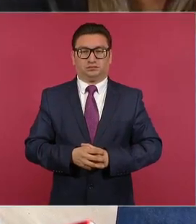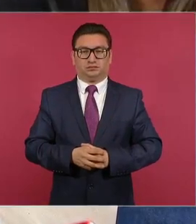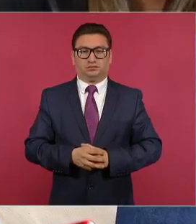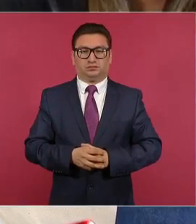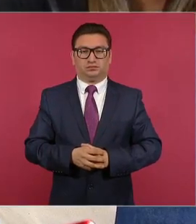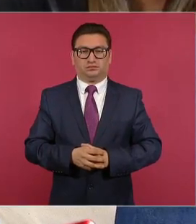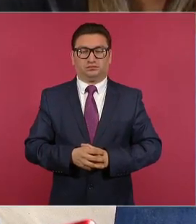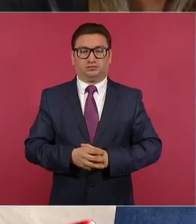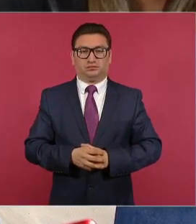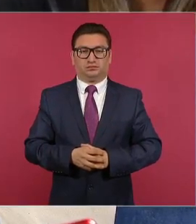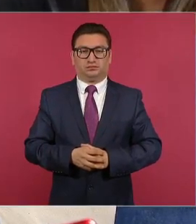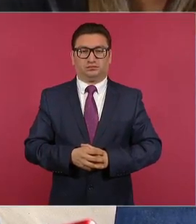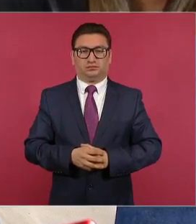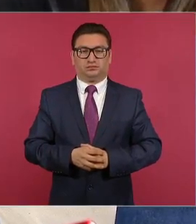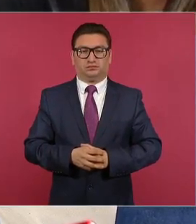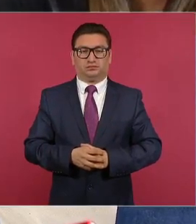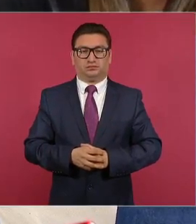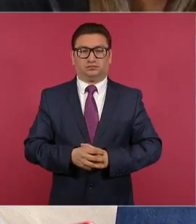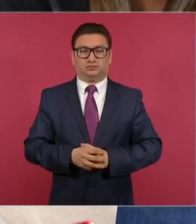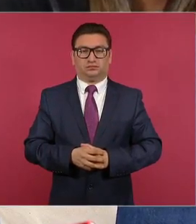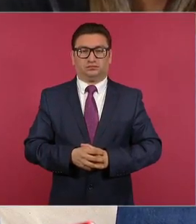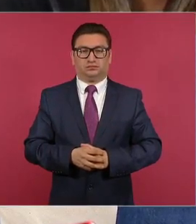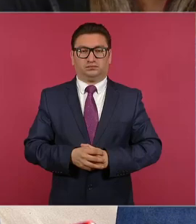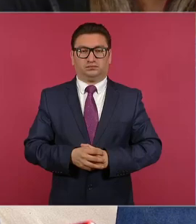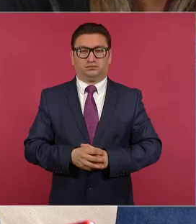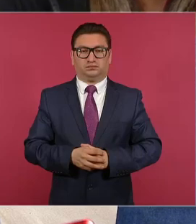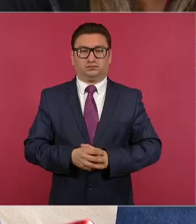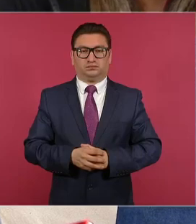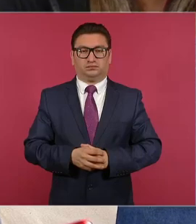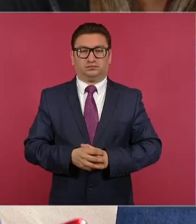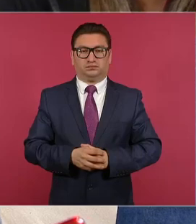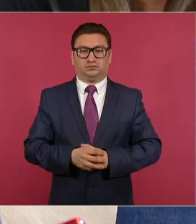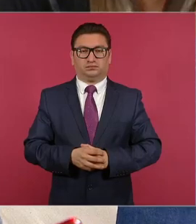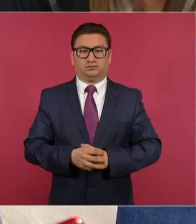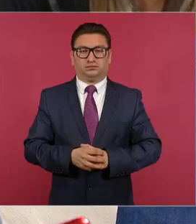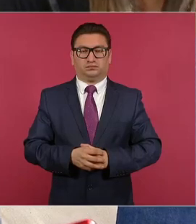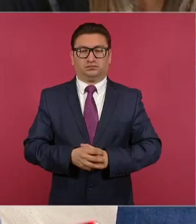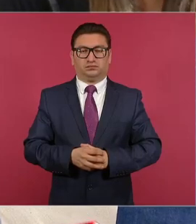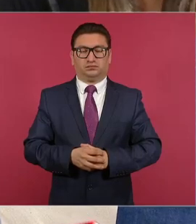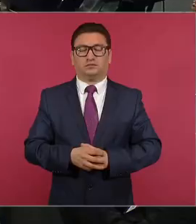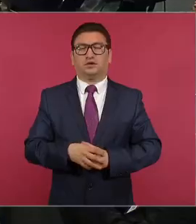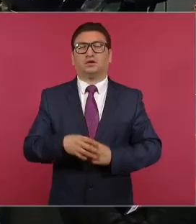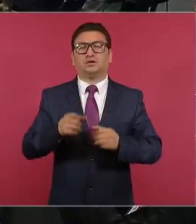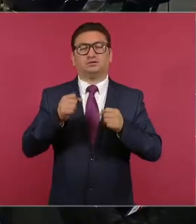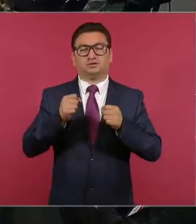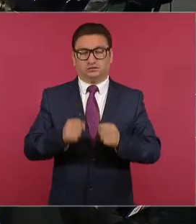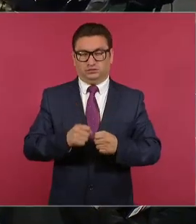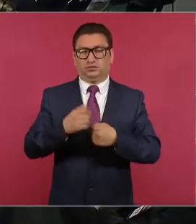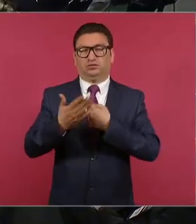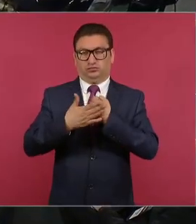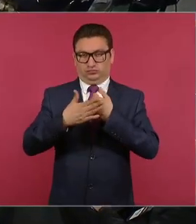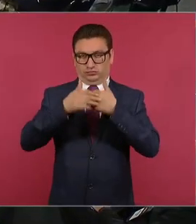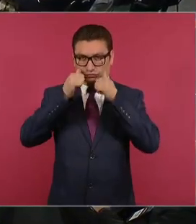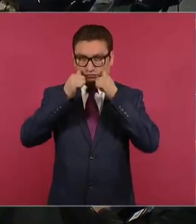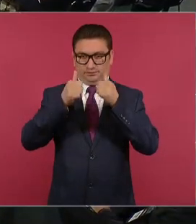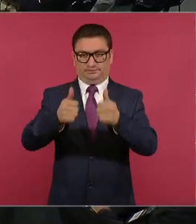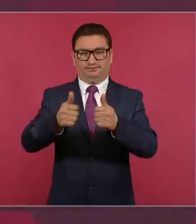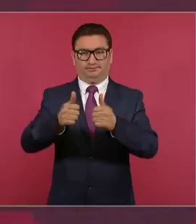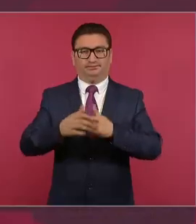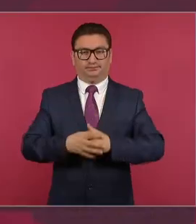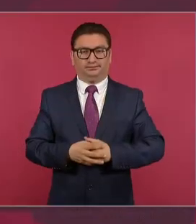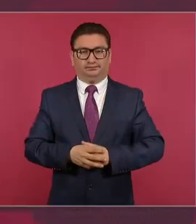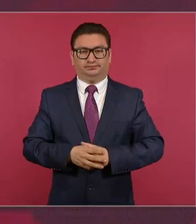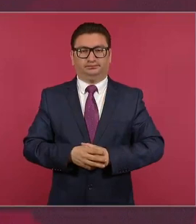les está reportando el sindicato, no les está pagando, no está siendo justo. Pues, la seguramente lo van a atender. Sí.